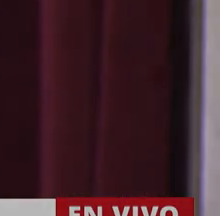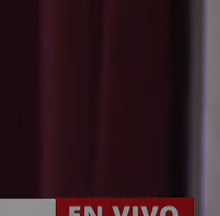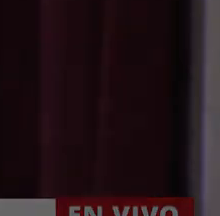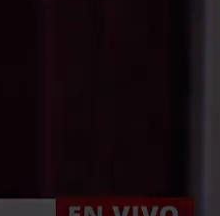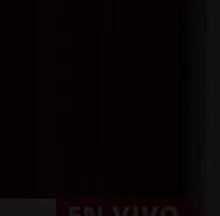regidor